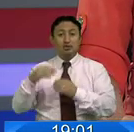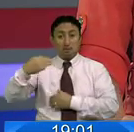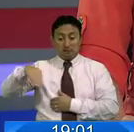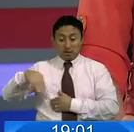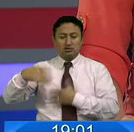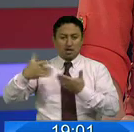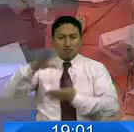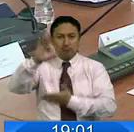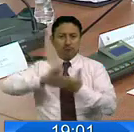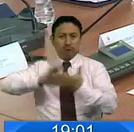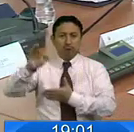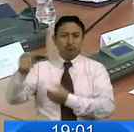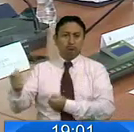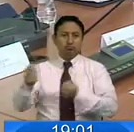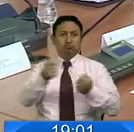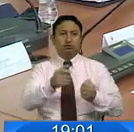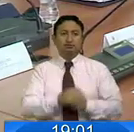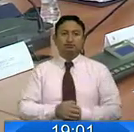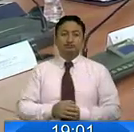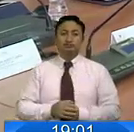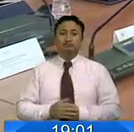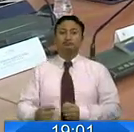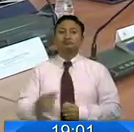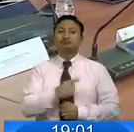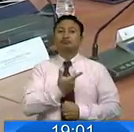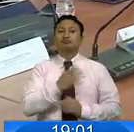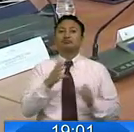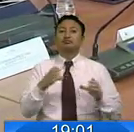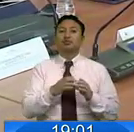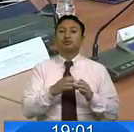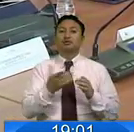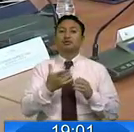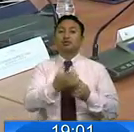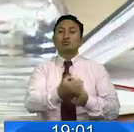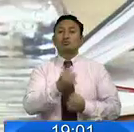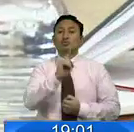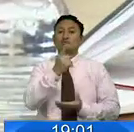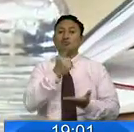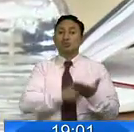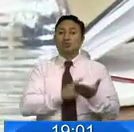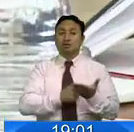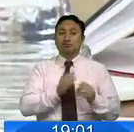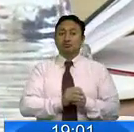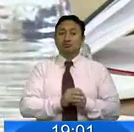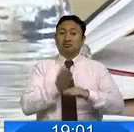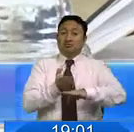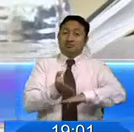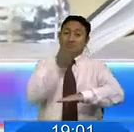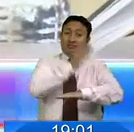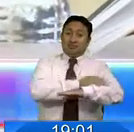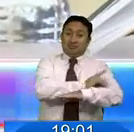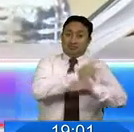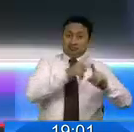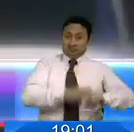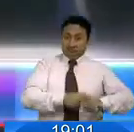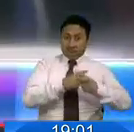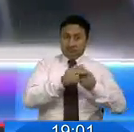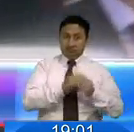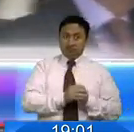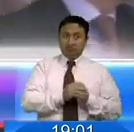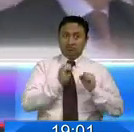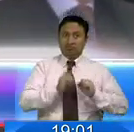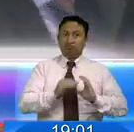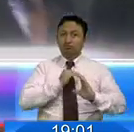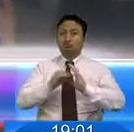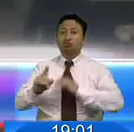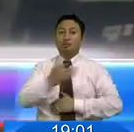miércoles. La Comisión tenía planificado aprobar el informe para primer debate, pero minutos antes de instalar la sesión, llegó un comunicado